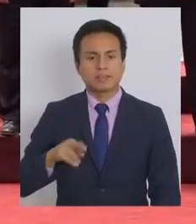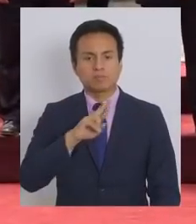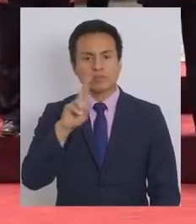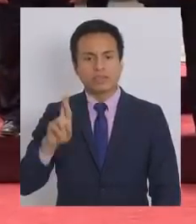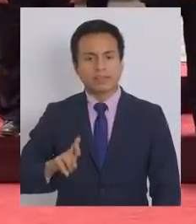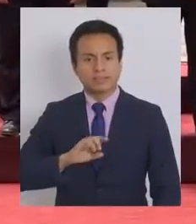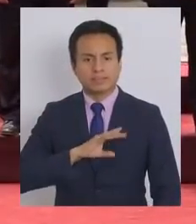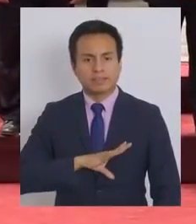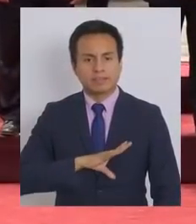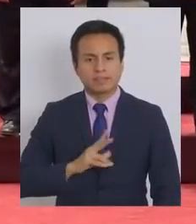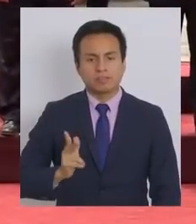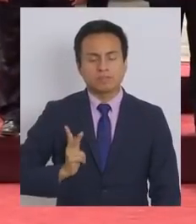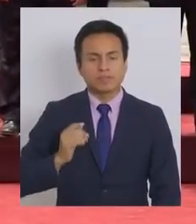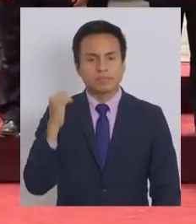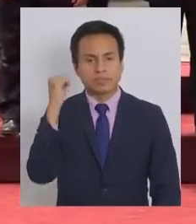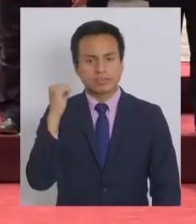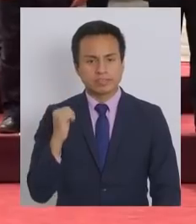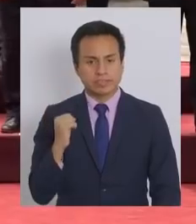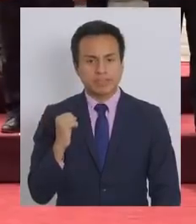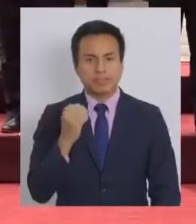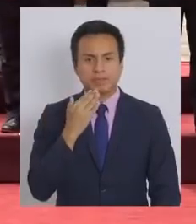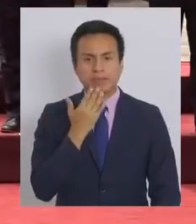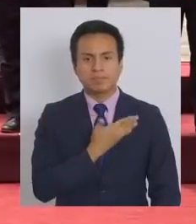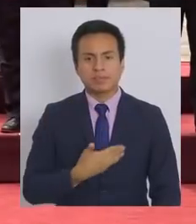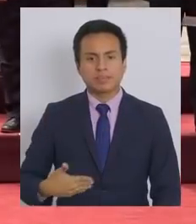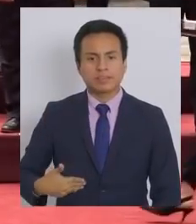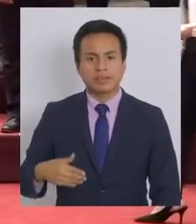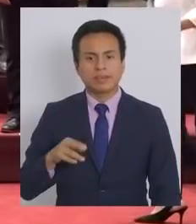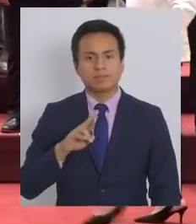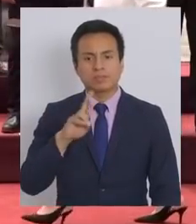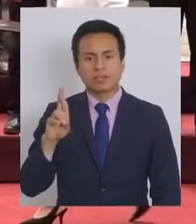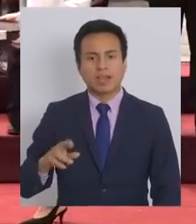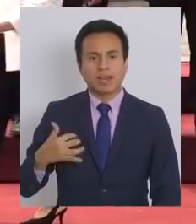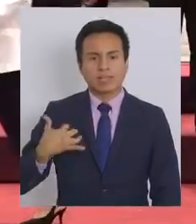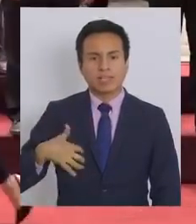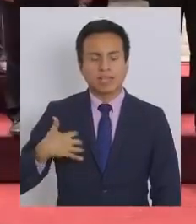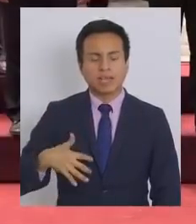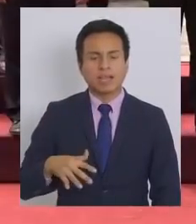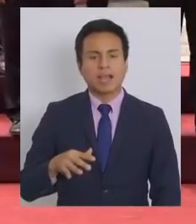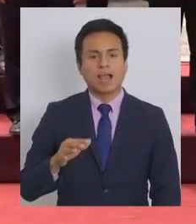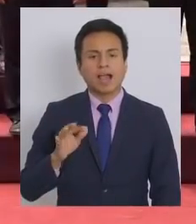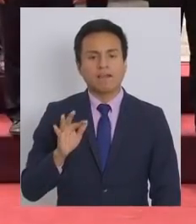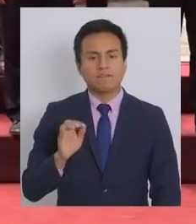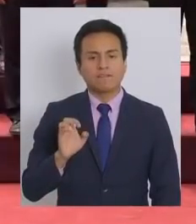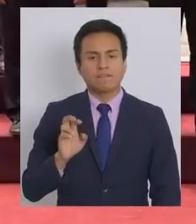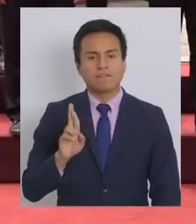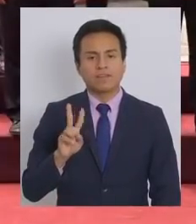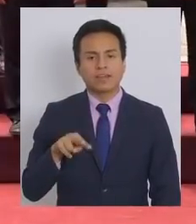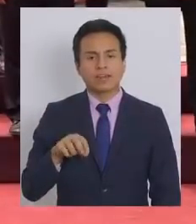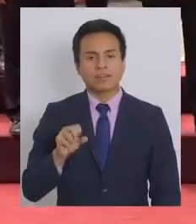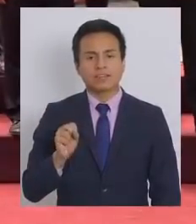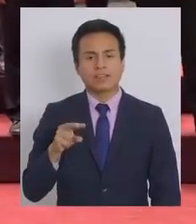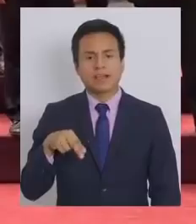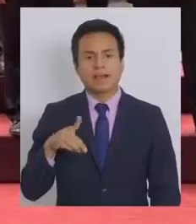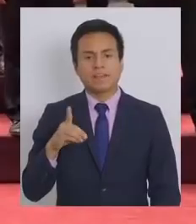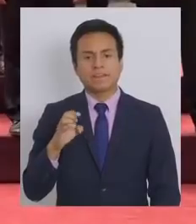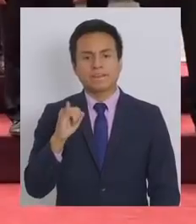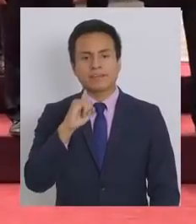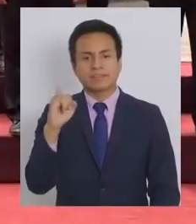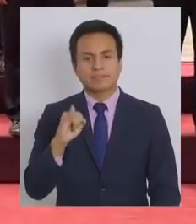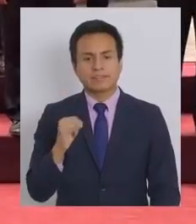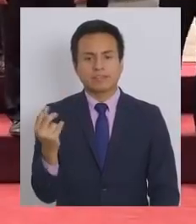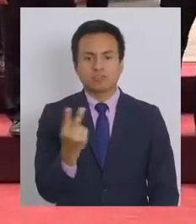señor Sebastián Piñera Echenique, y al Presidente de la República Argentina, señor Alberto Fernández. Firman